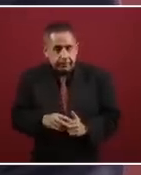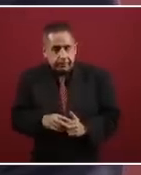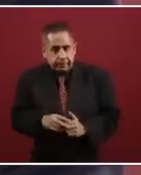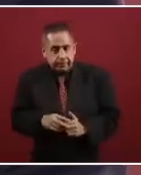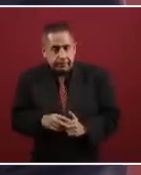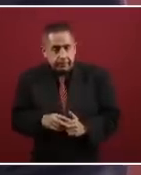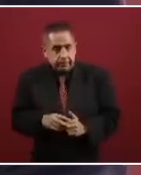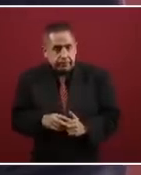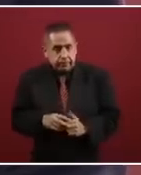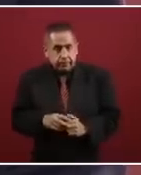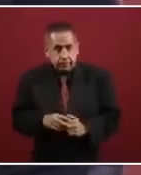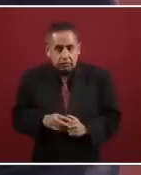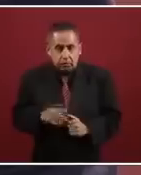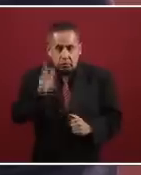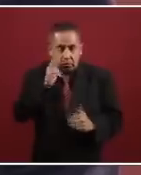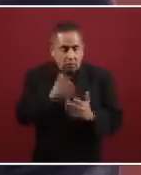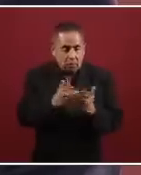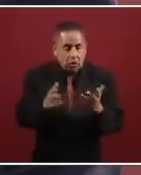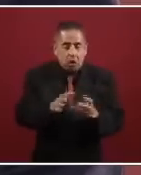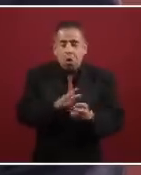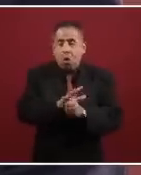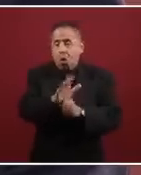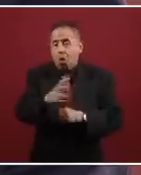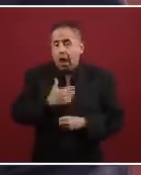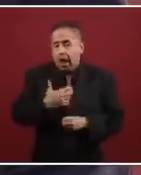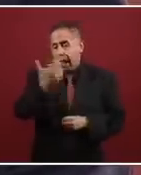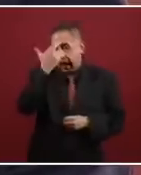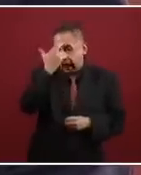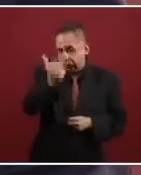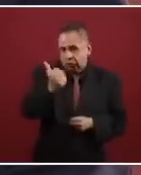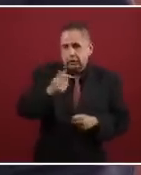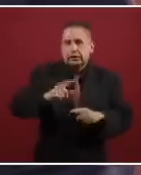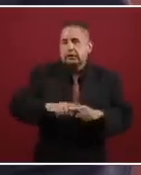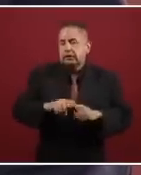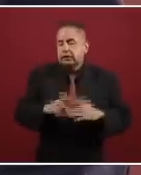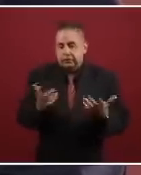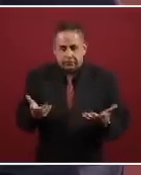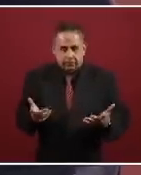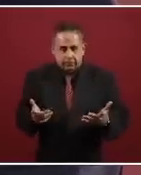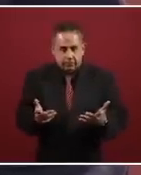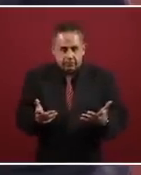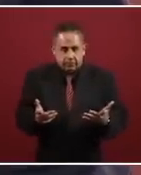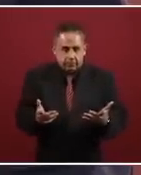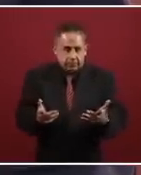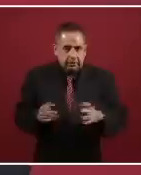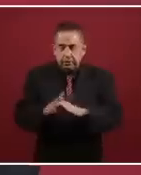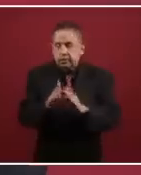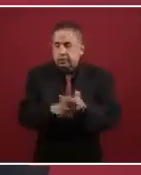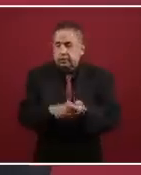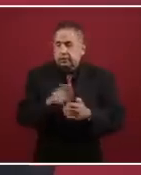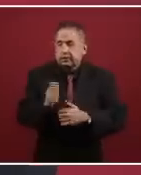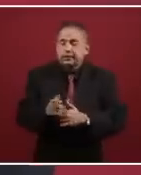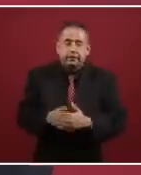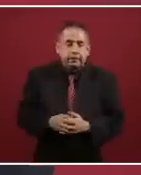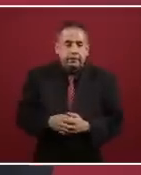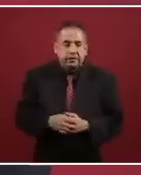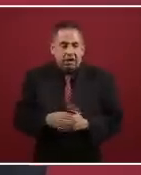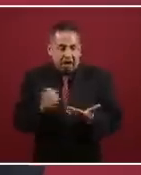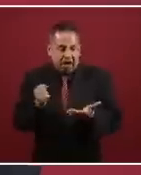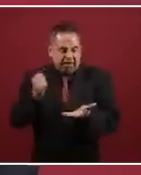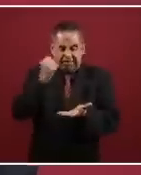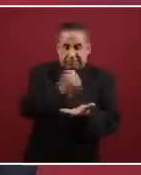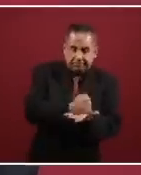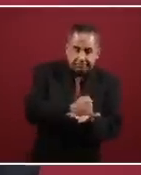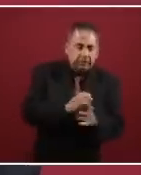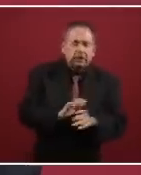que se tiene razón. O sea, más que imponer,